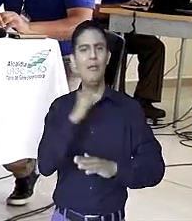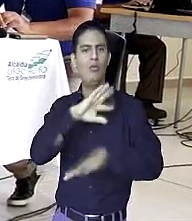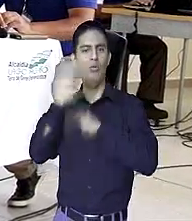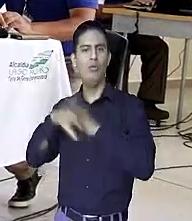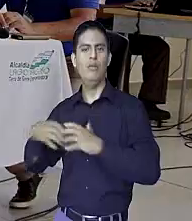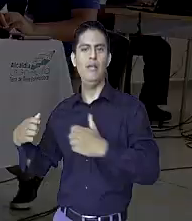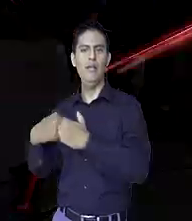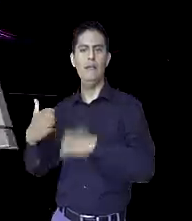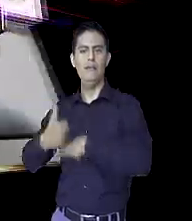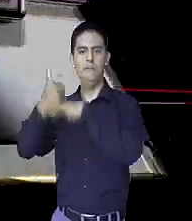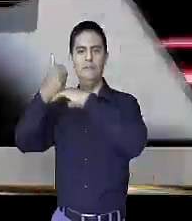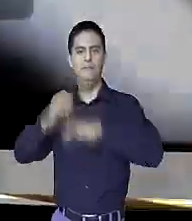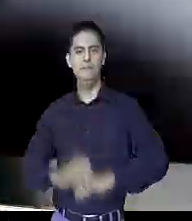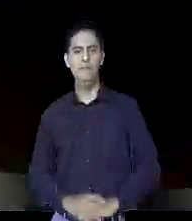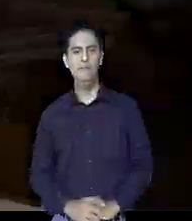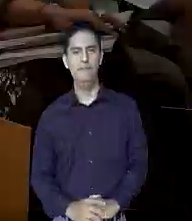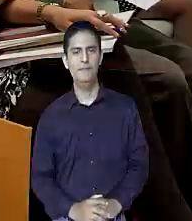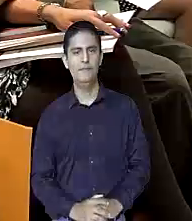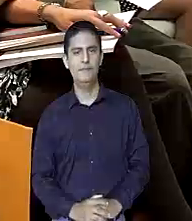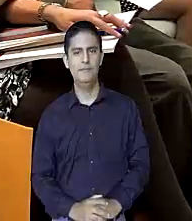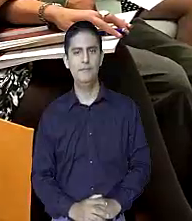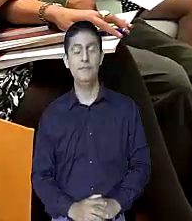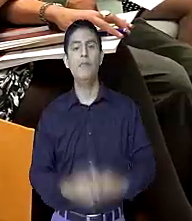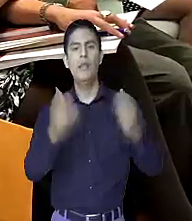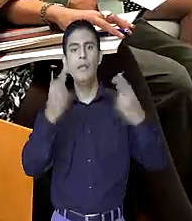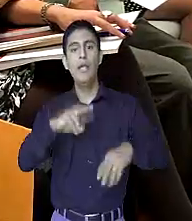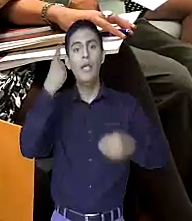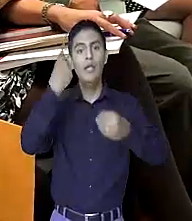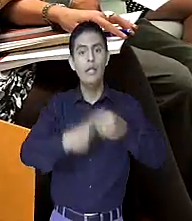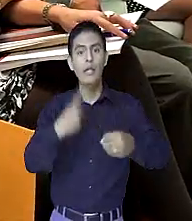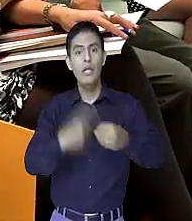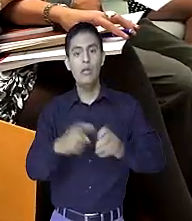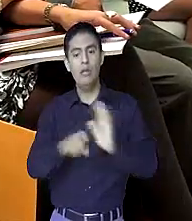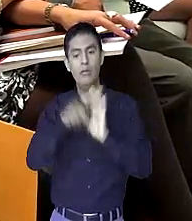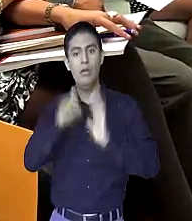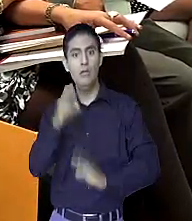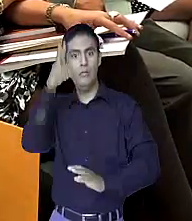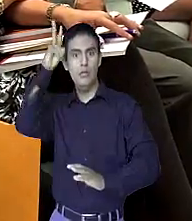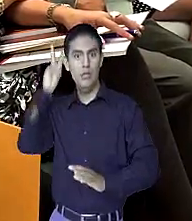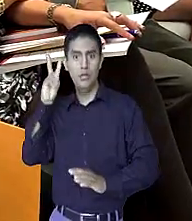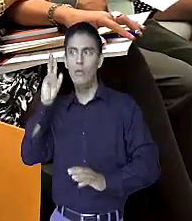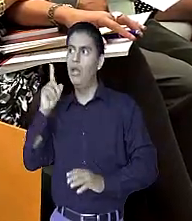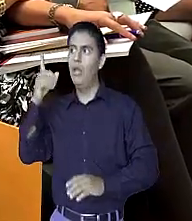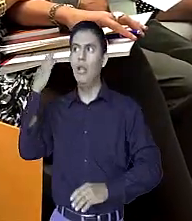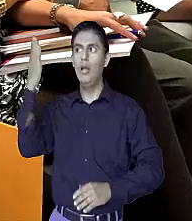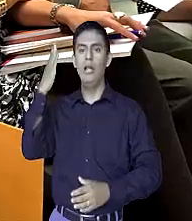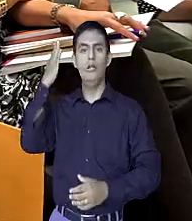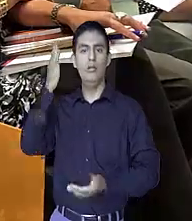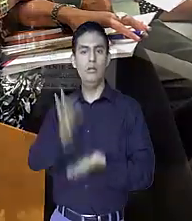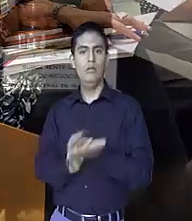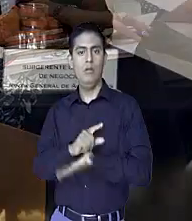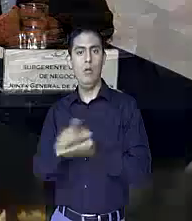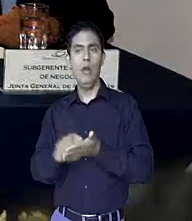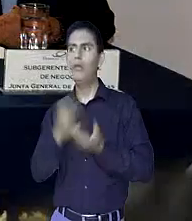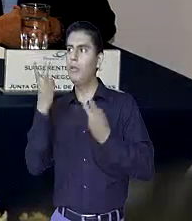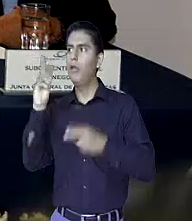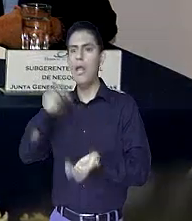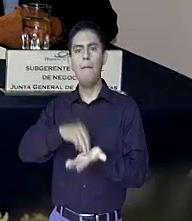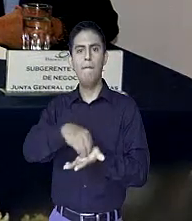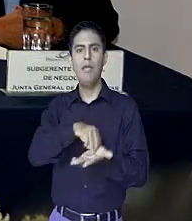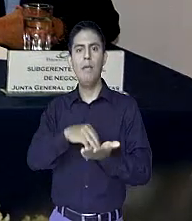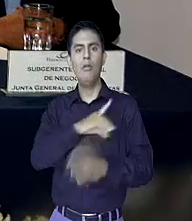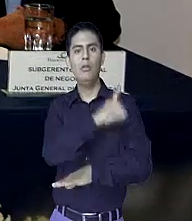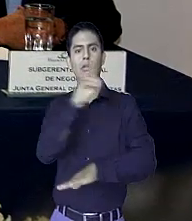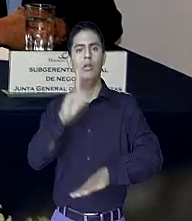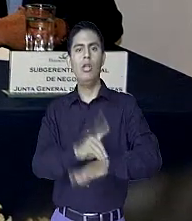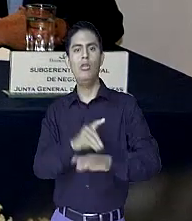trabajo en equipo. En la ciudad de Quito, el abogado Vinicio Vega Jiménez, alcalde del Lago Agrio y a la vez miembro del